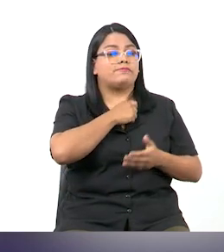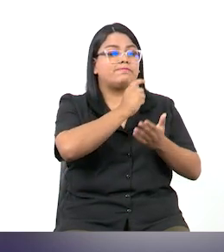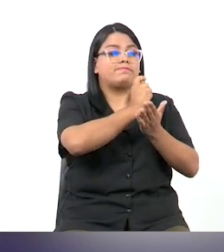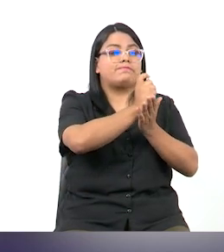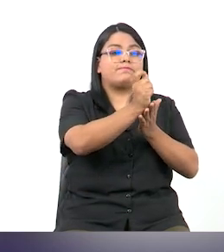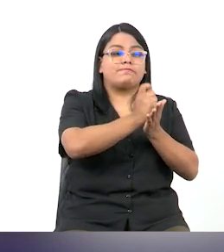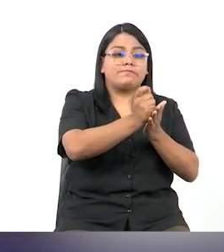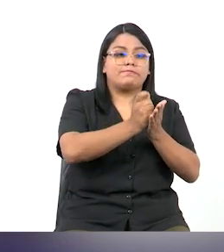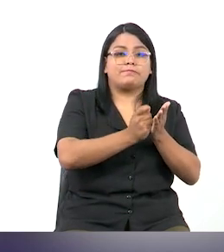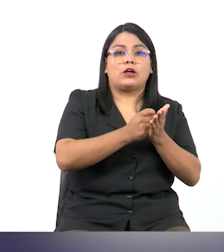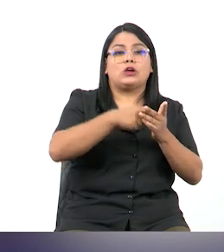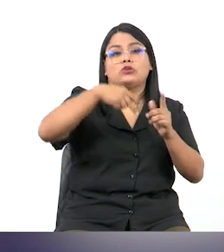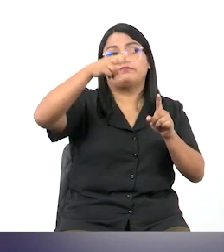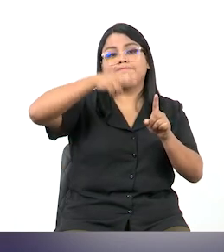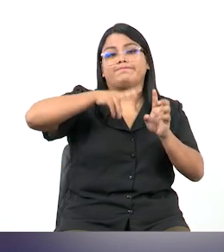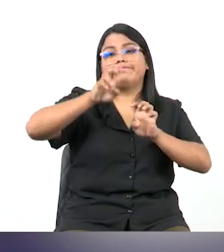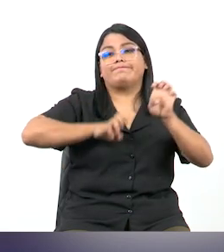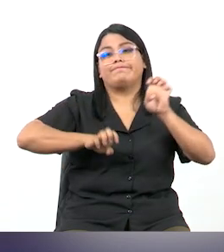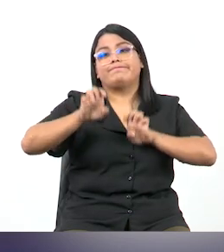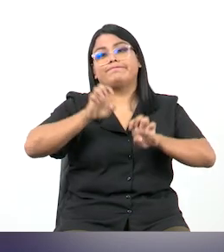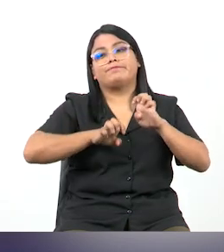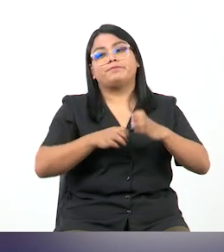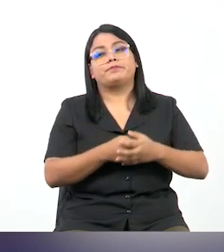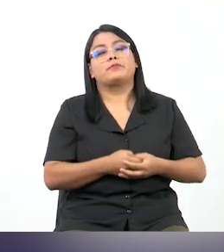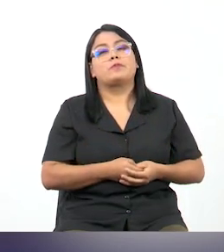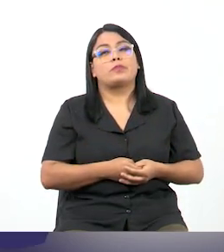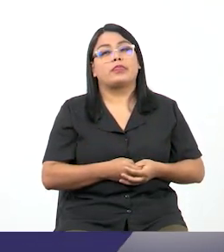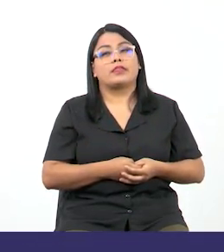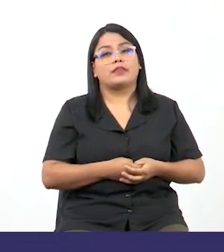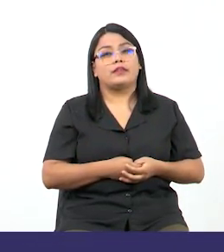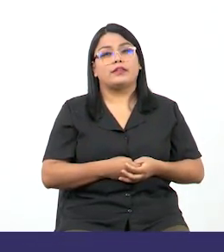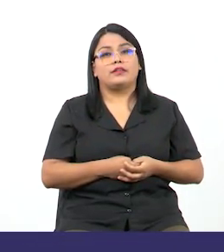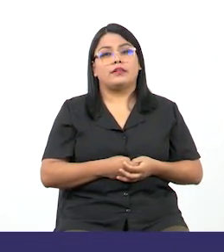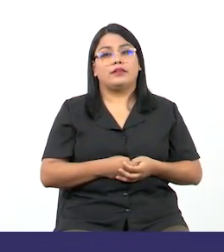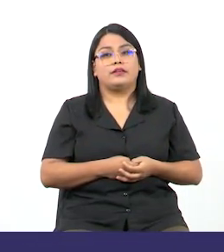producción textual y cuáles serán los criterios de evaluación.